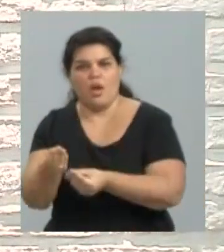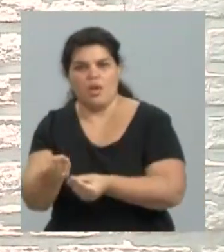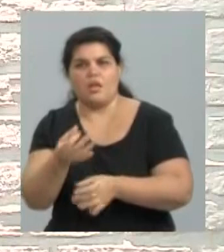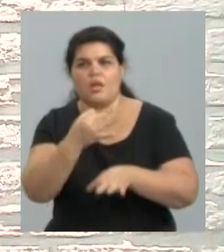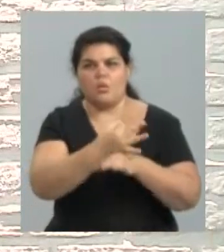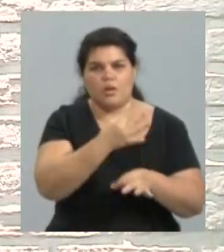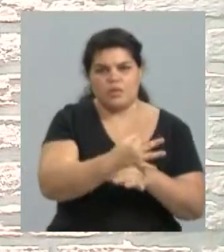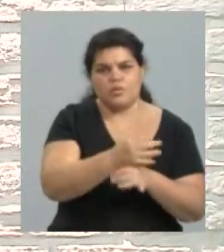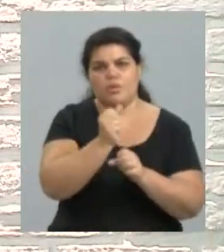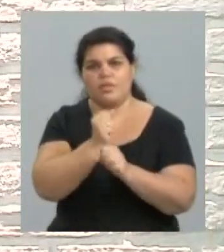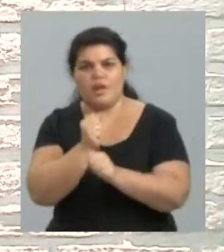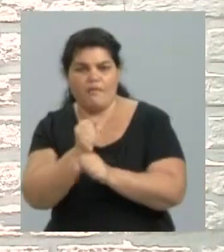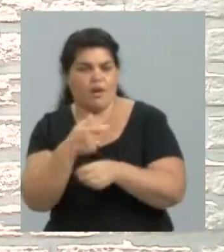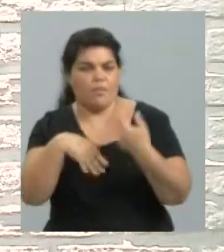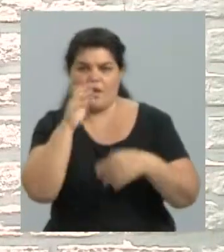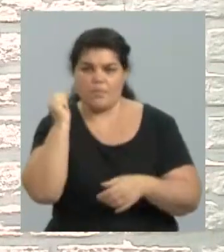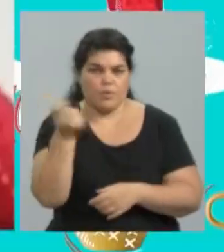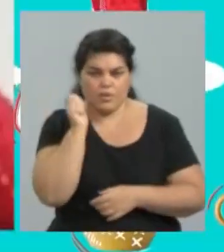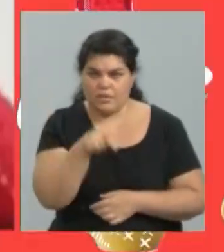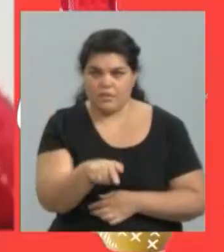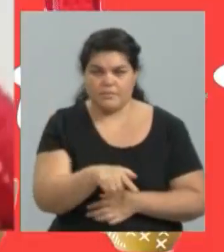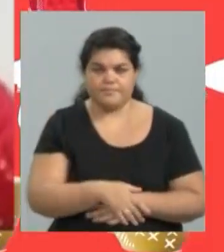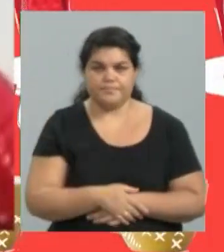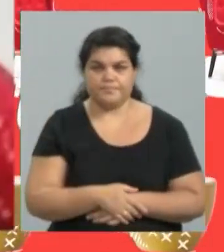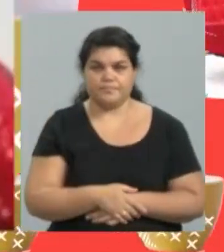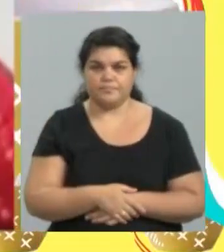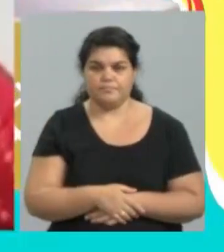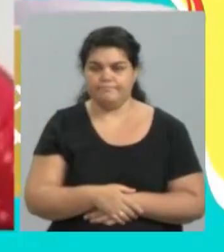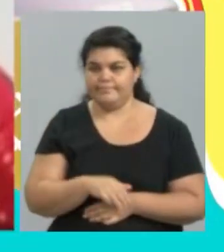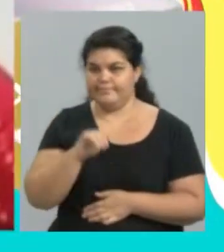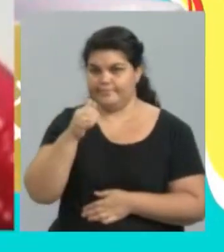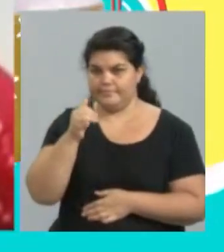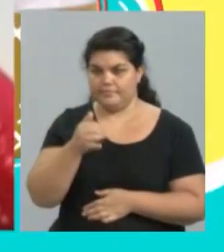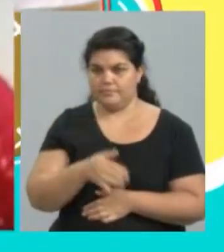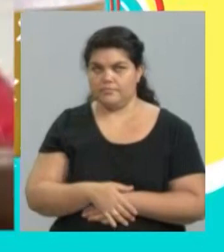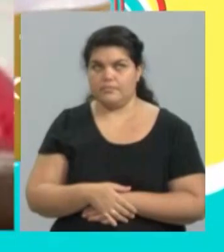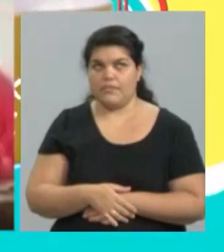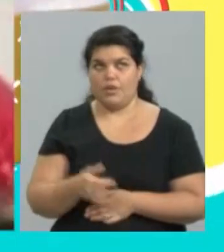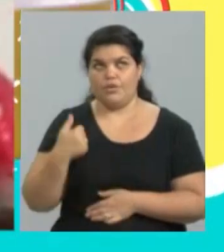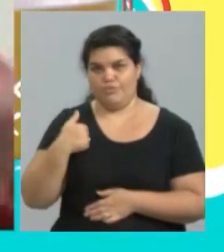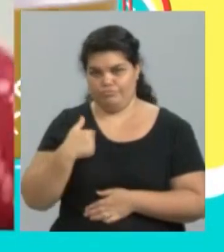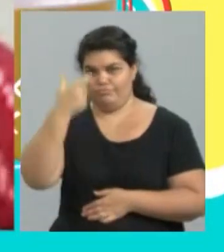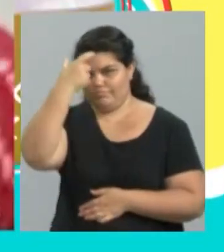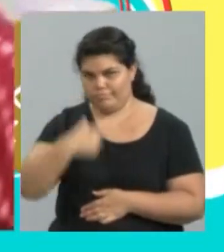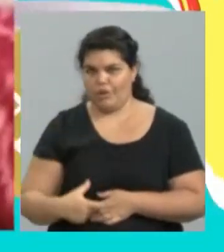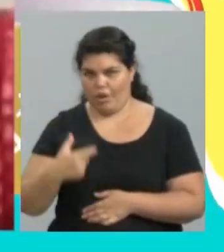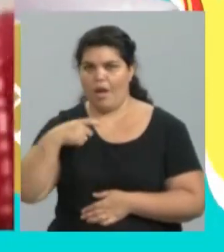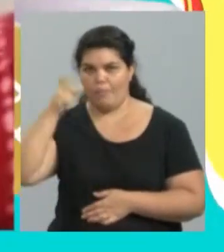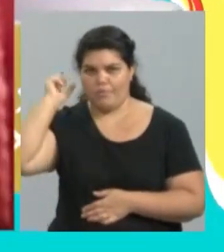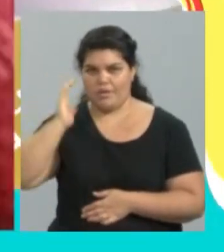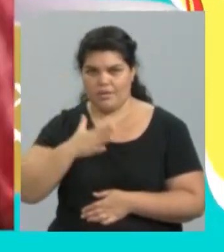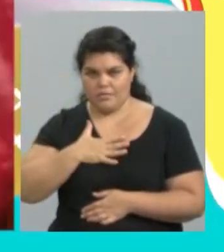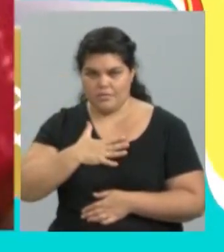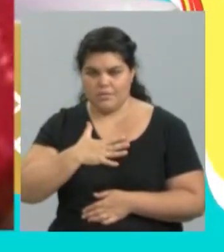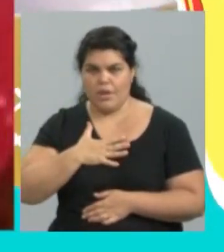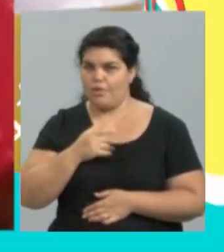educación y el trabajo, que es lo primordial. Sí, en realidad, bueno, yo lo he vivido en primera persona, a Ujú. todo esto